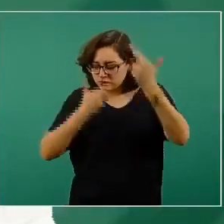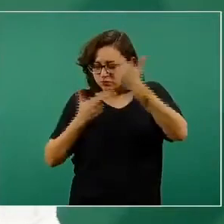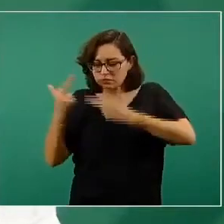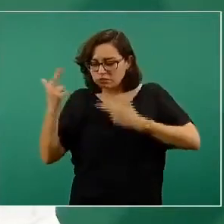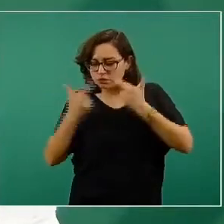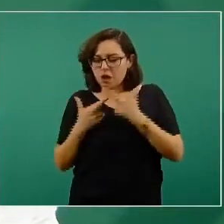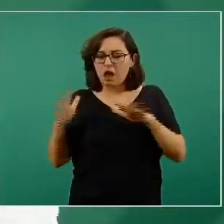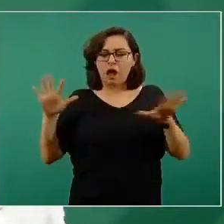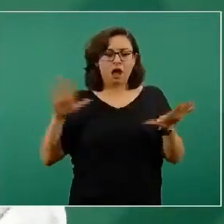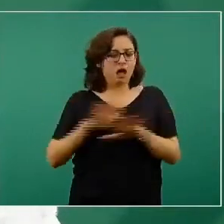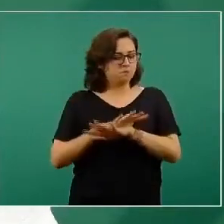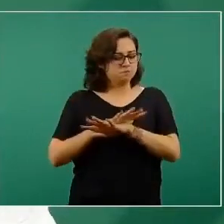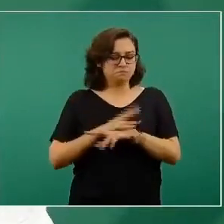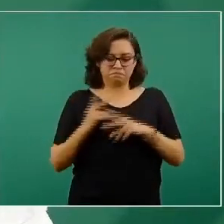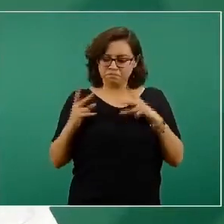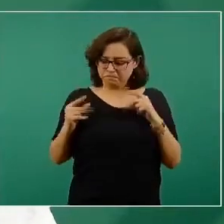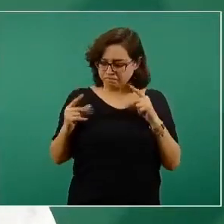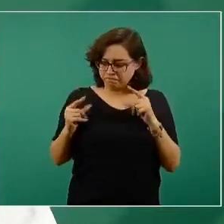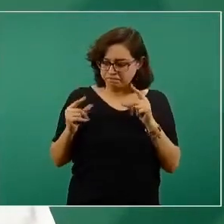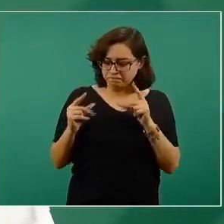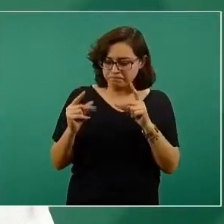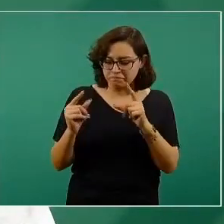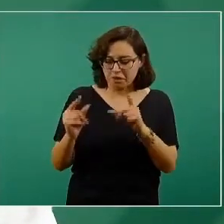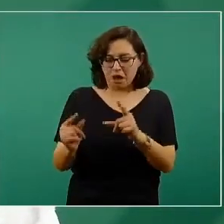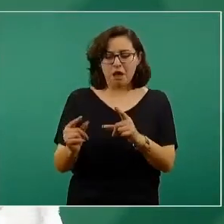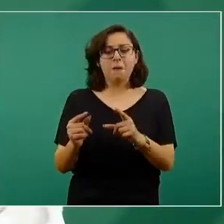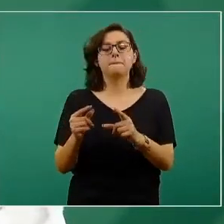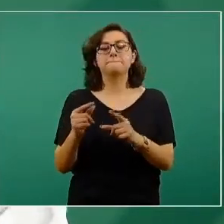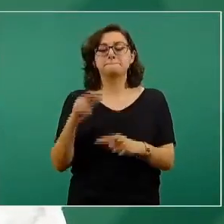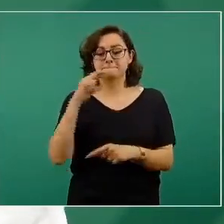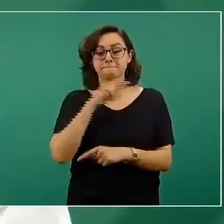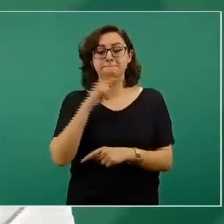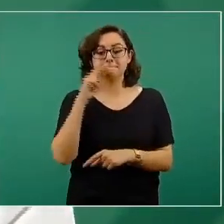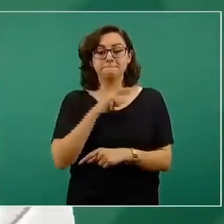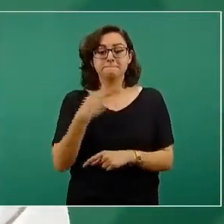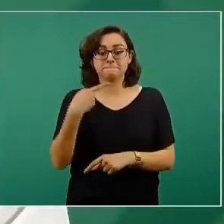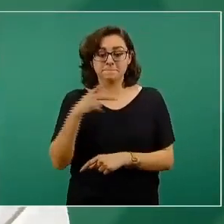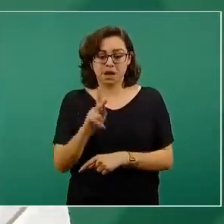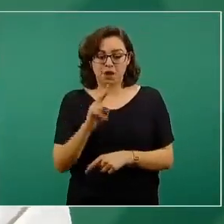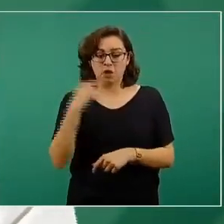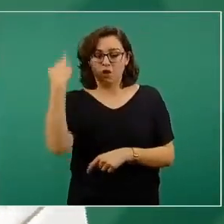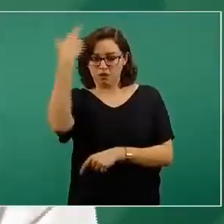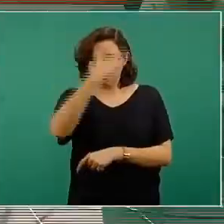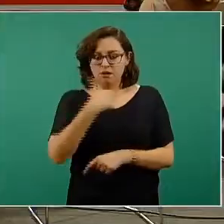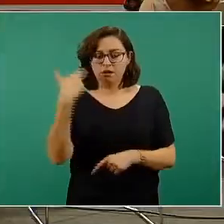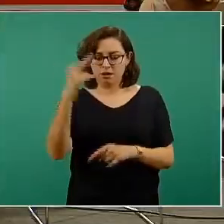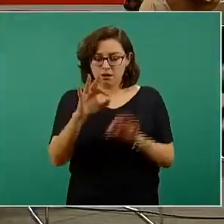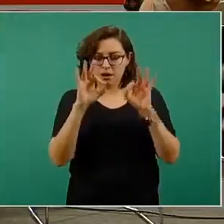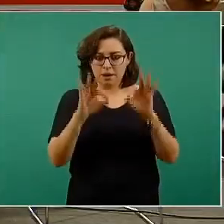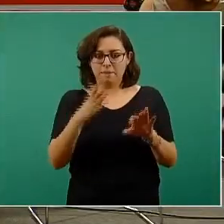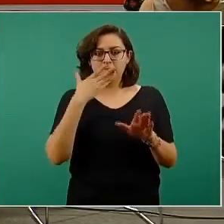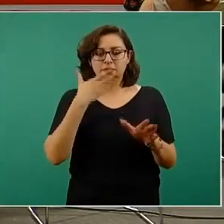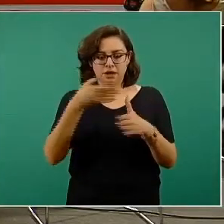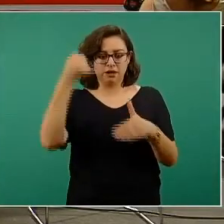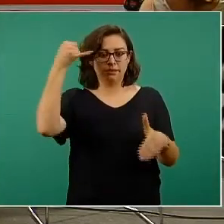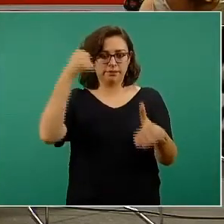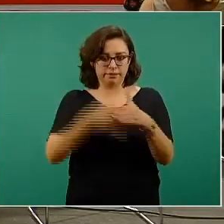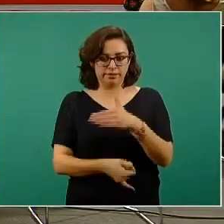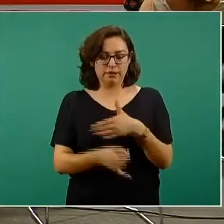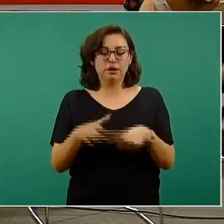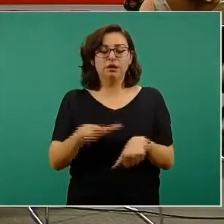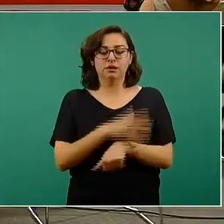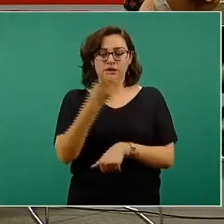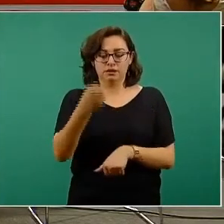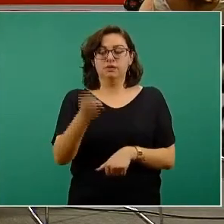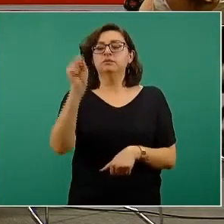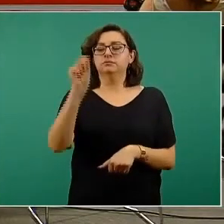ir mucho más rápido, pero manteniendo un rigor técnico muy importante. Entonces, hoy se